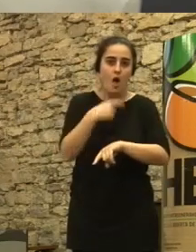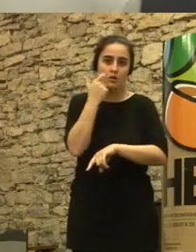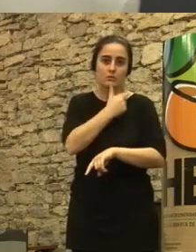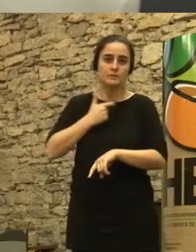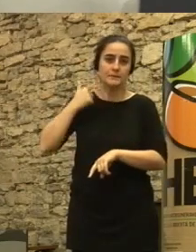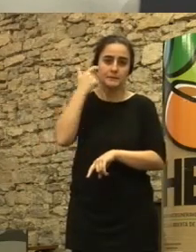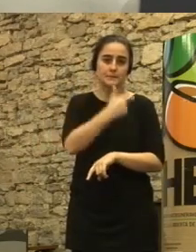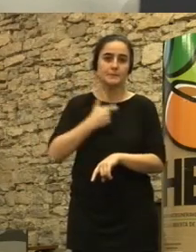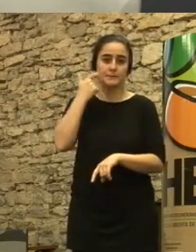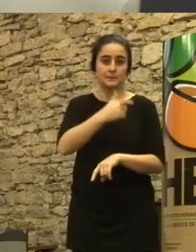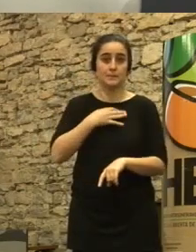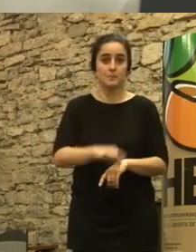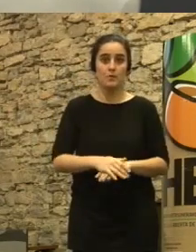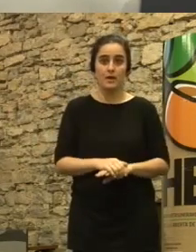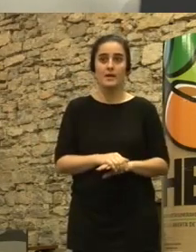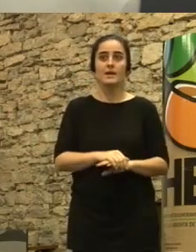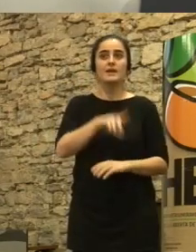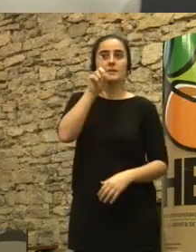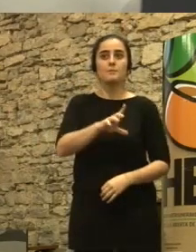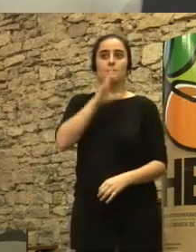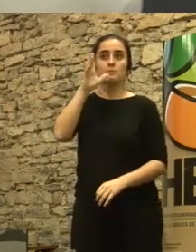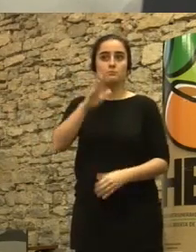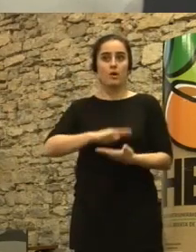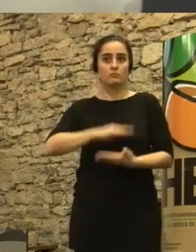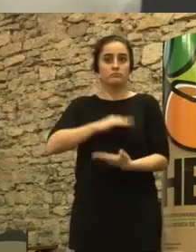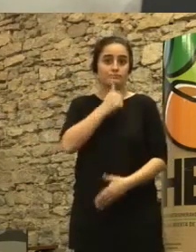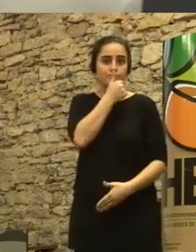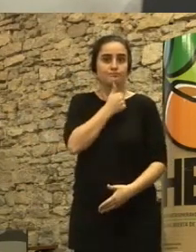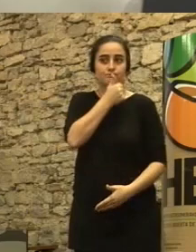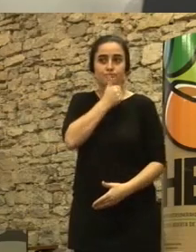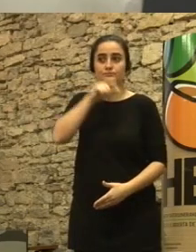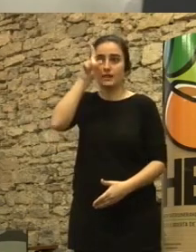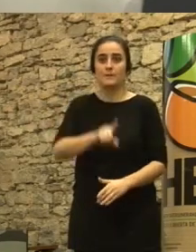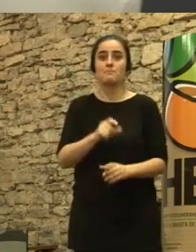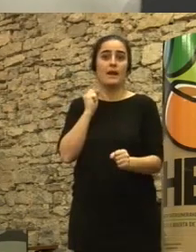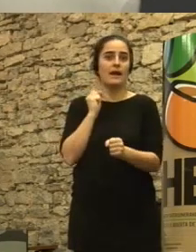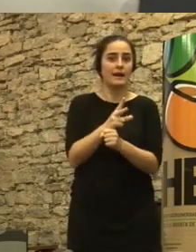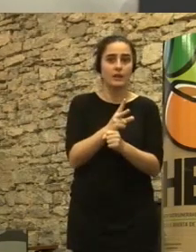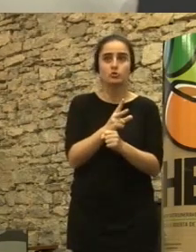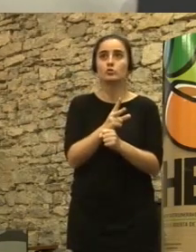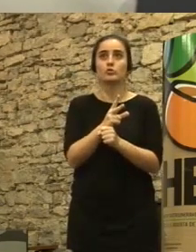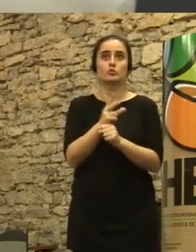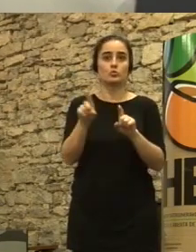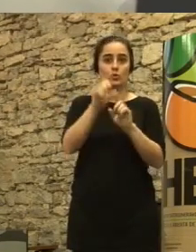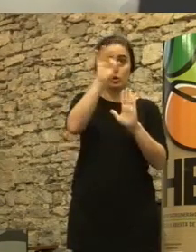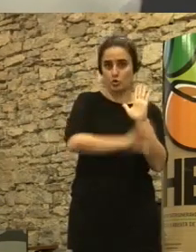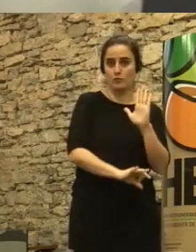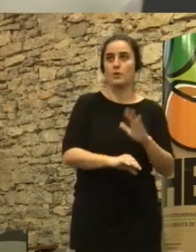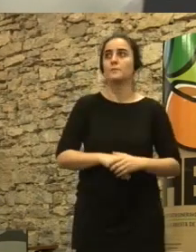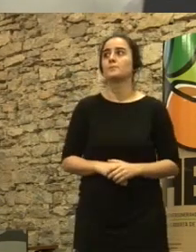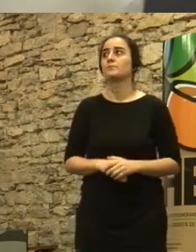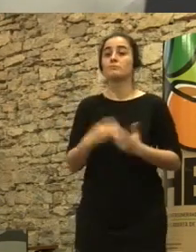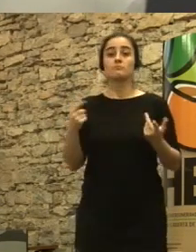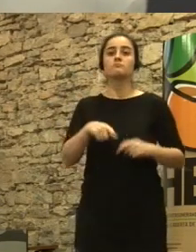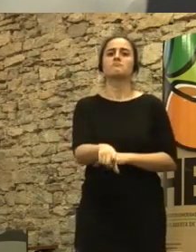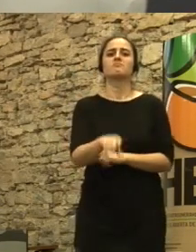horas, y por su gran resistencia a este tipo de, digamos, retos del software. Y así decidió